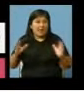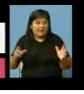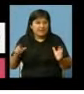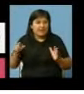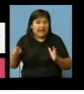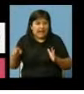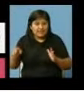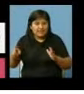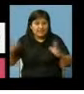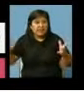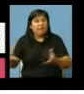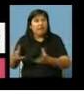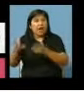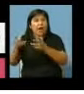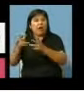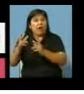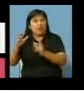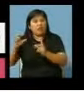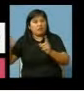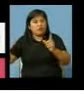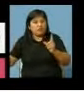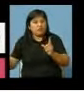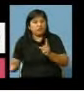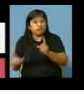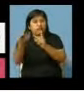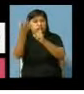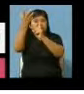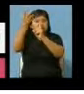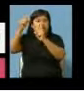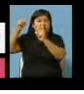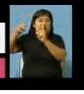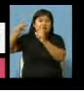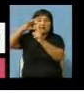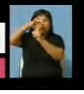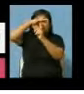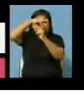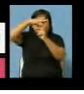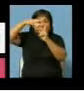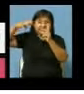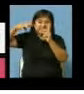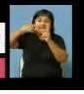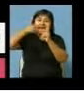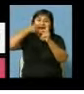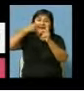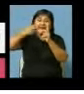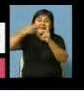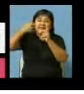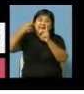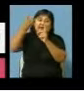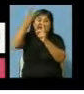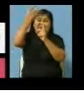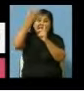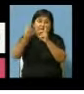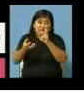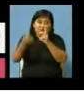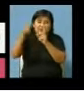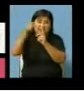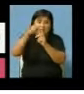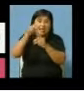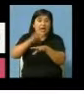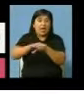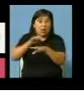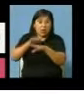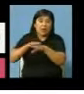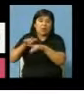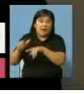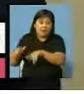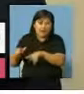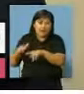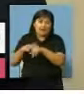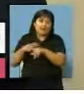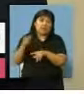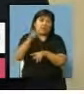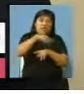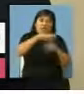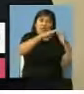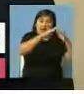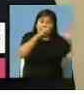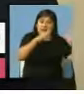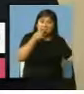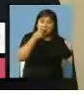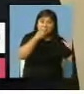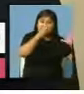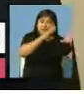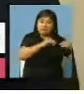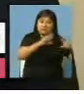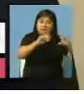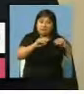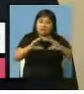instalaciones eléctricas, con lo cual afectó el servicio, naturalmente, ahí en la ciudad. También están trabajando,